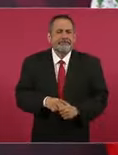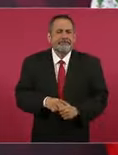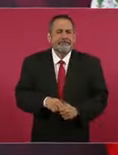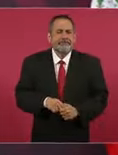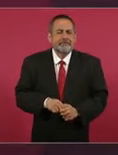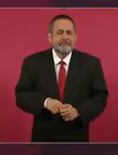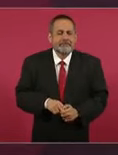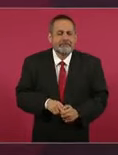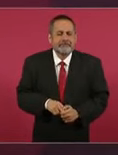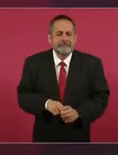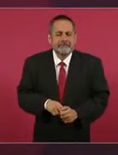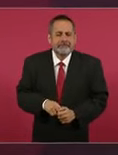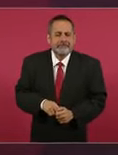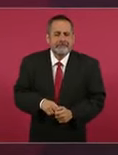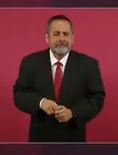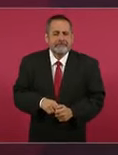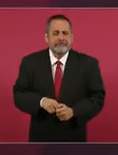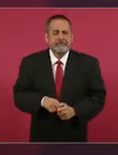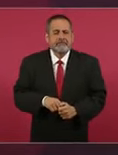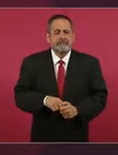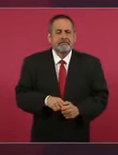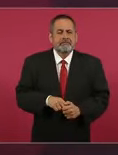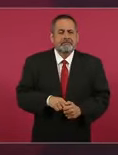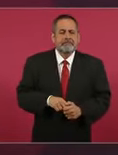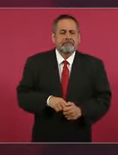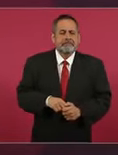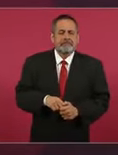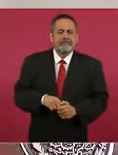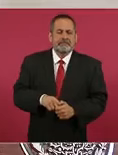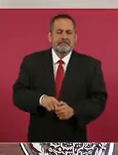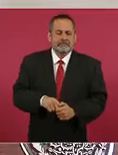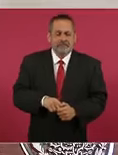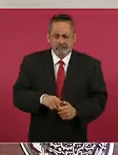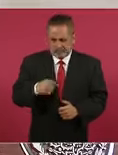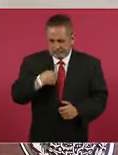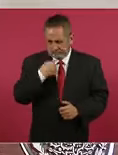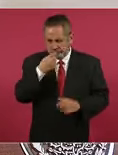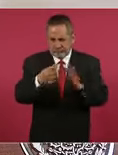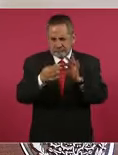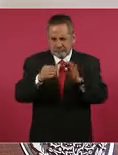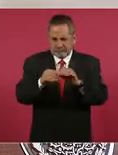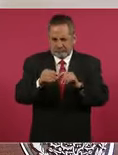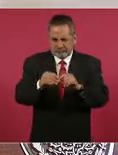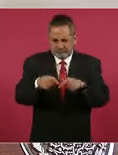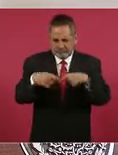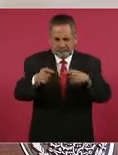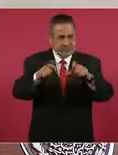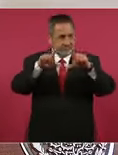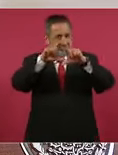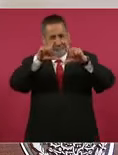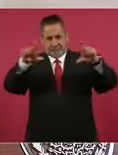hasta van a, les dicto la cabeza,